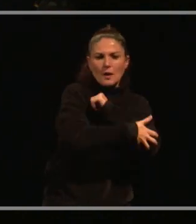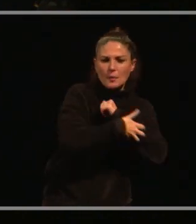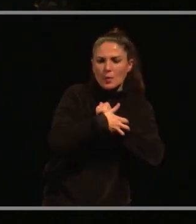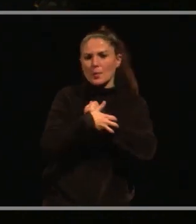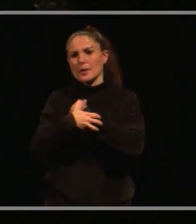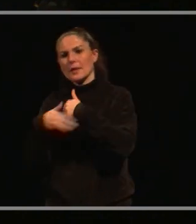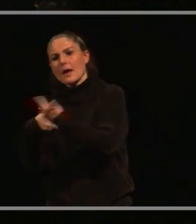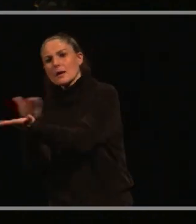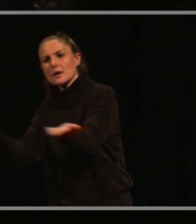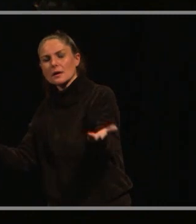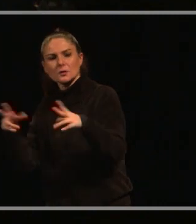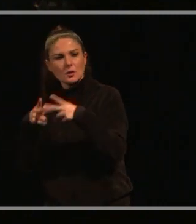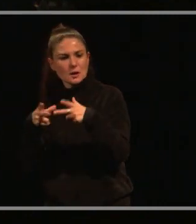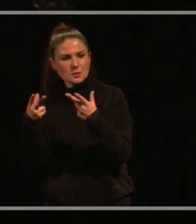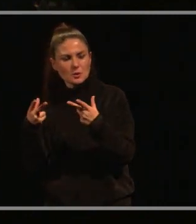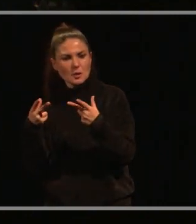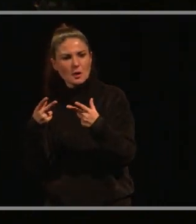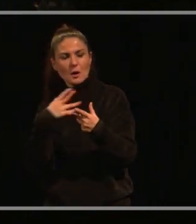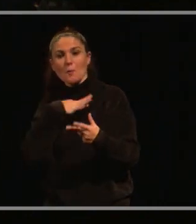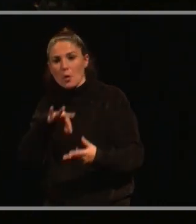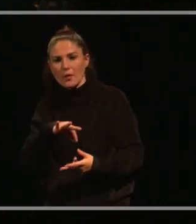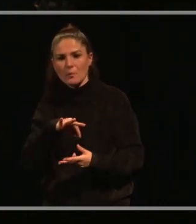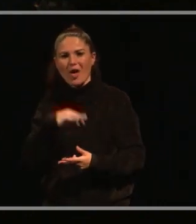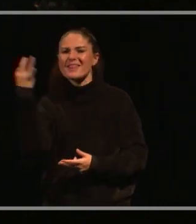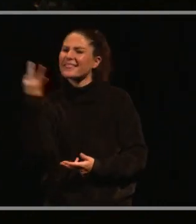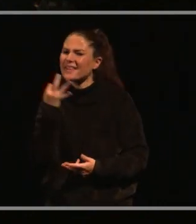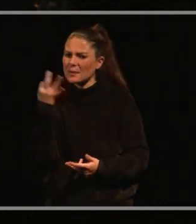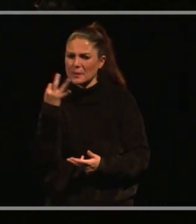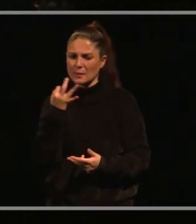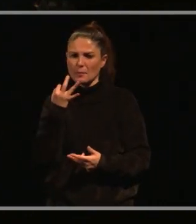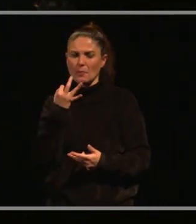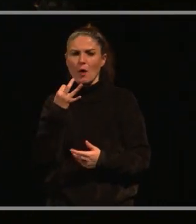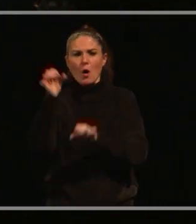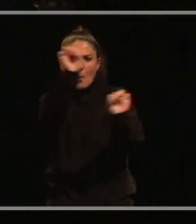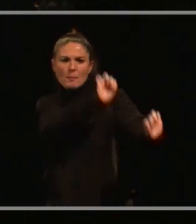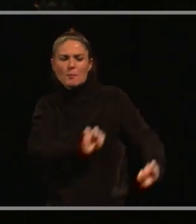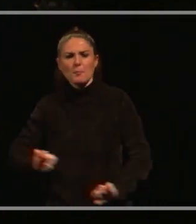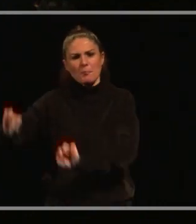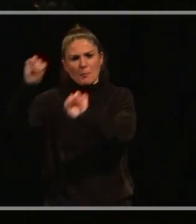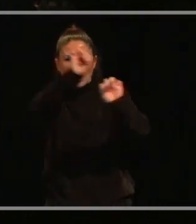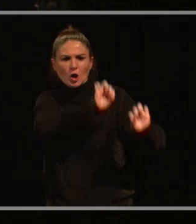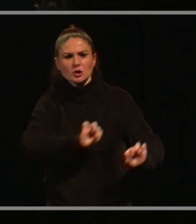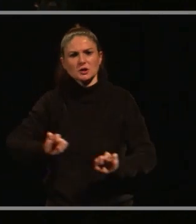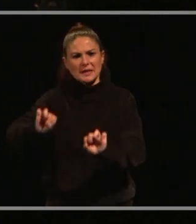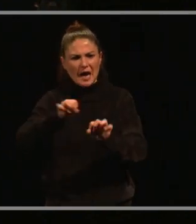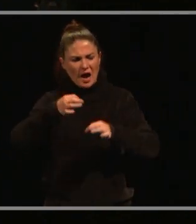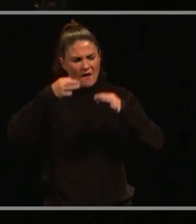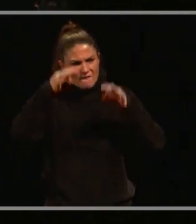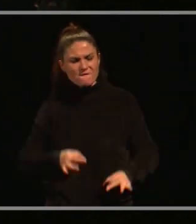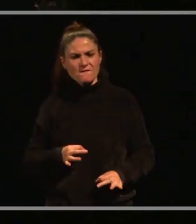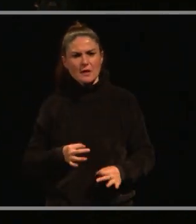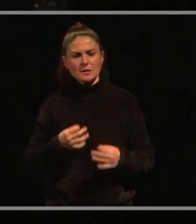el resto de la sociedad. Podemos y debemos hacer un paraguas sólido, firme, que nos proteja de manera